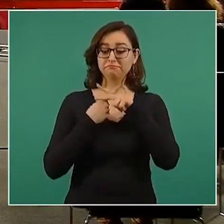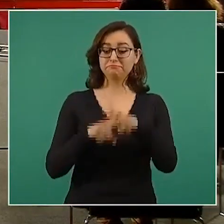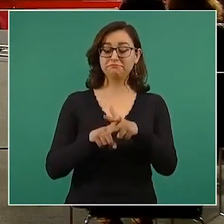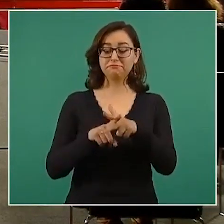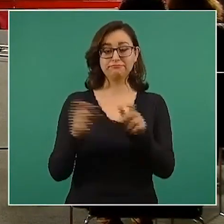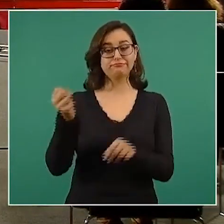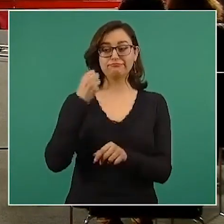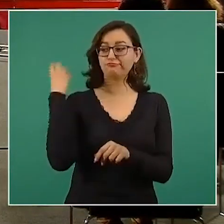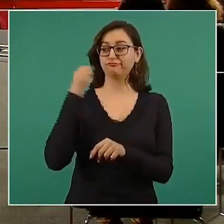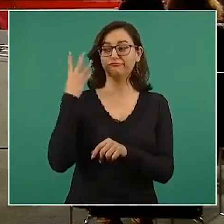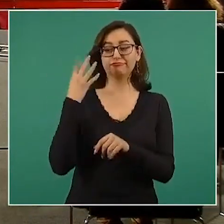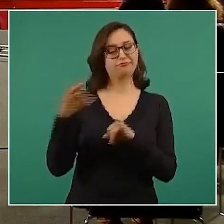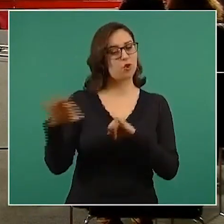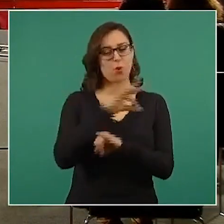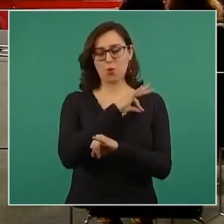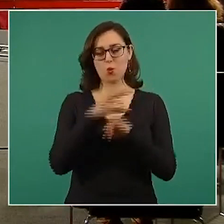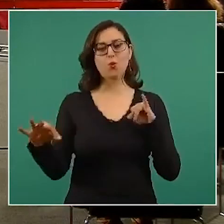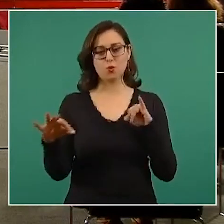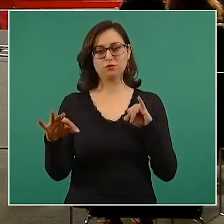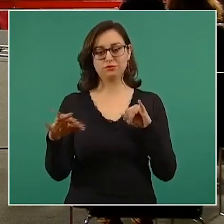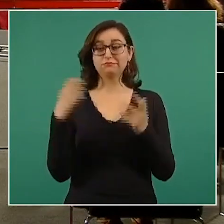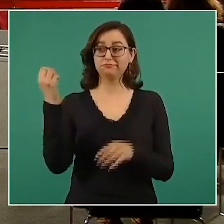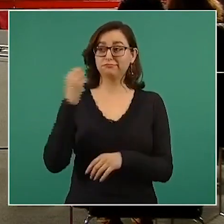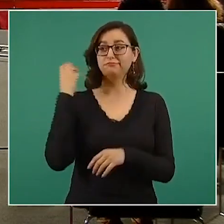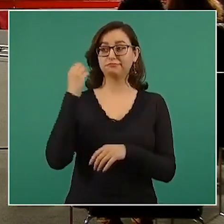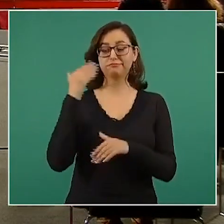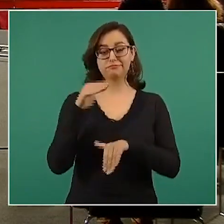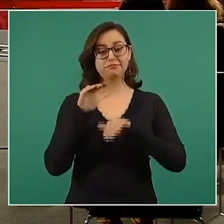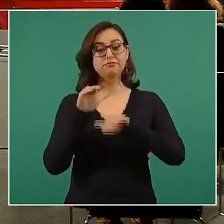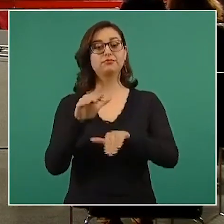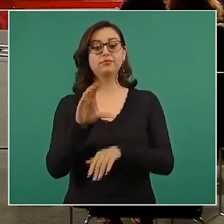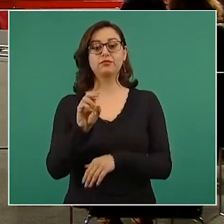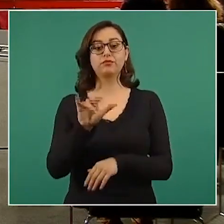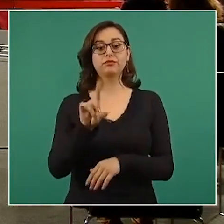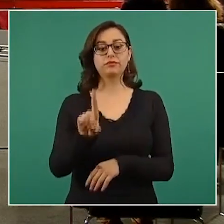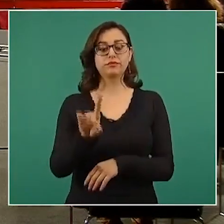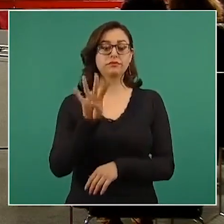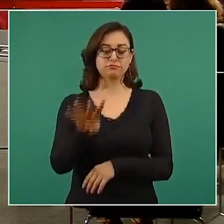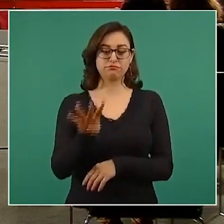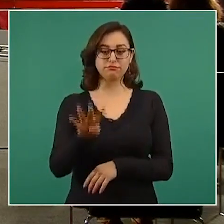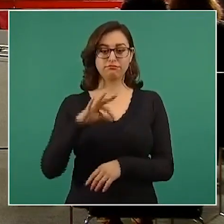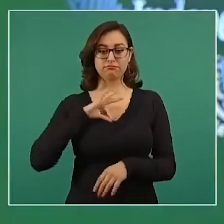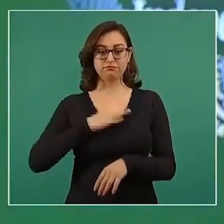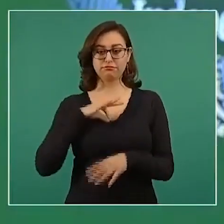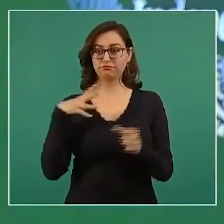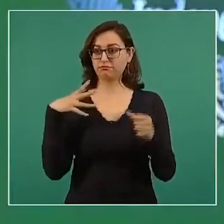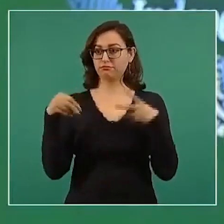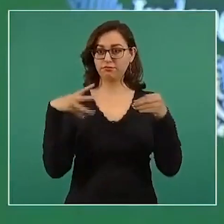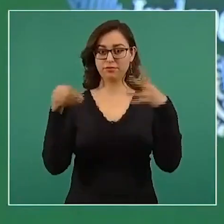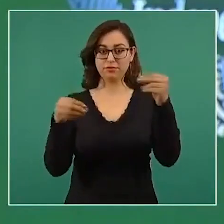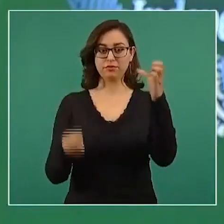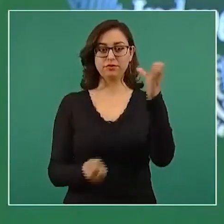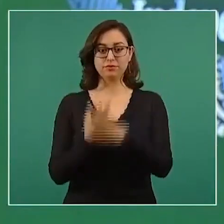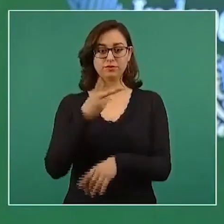nuestras sesiones diarias de conferencia de prensa sobre COVID-19, la pandemia causada por el